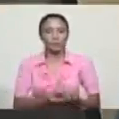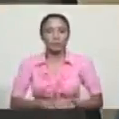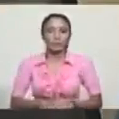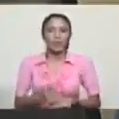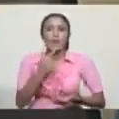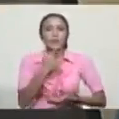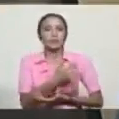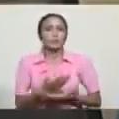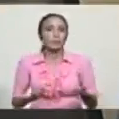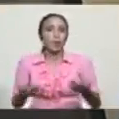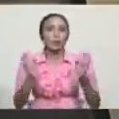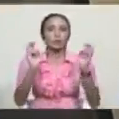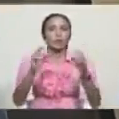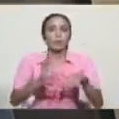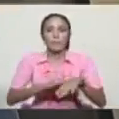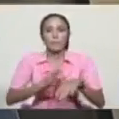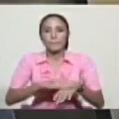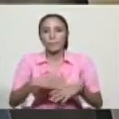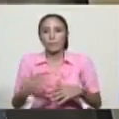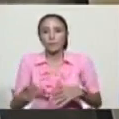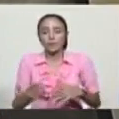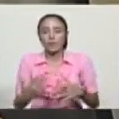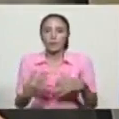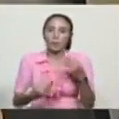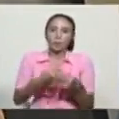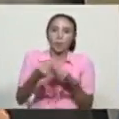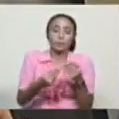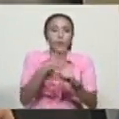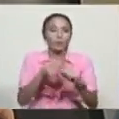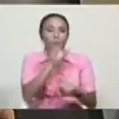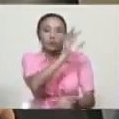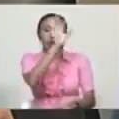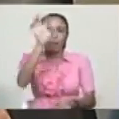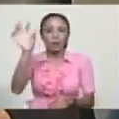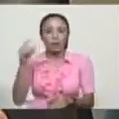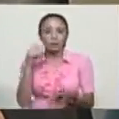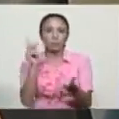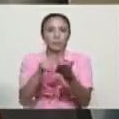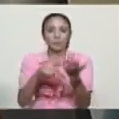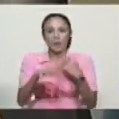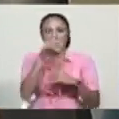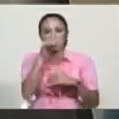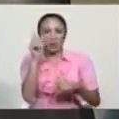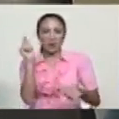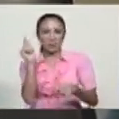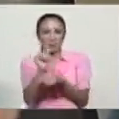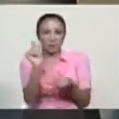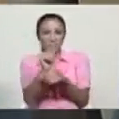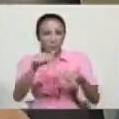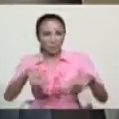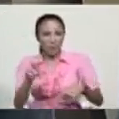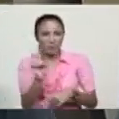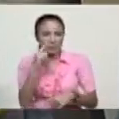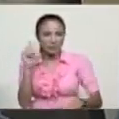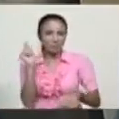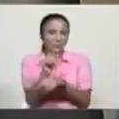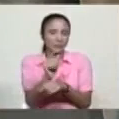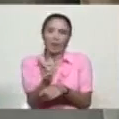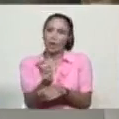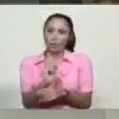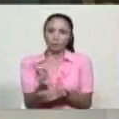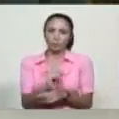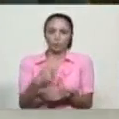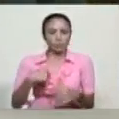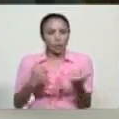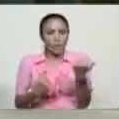porque los que venimos de afuera venimos a mudarnos a Venezuela, no, nosotros venimos aquí comprometidos con la